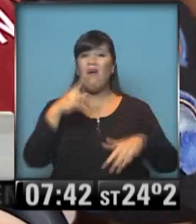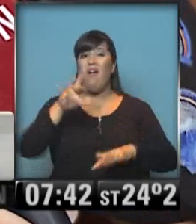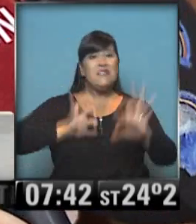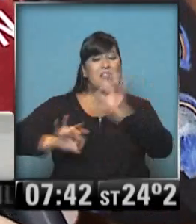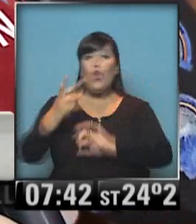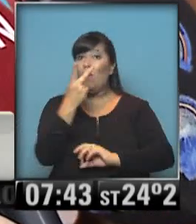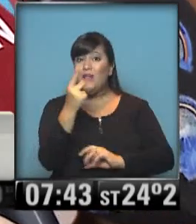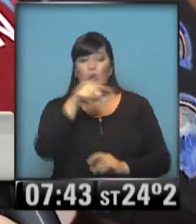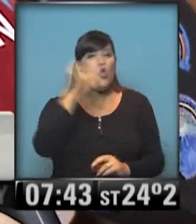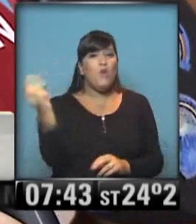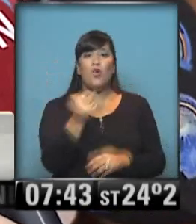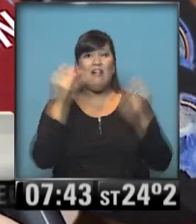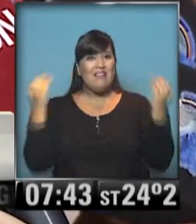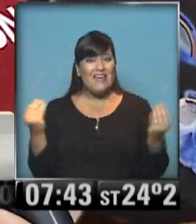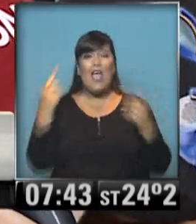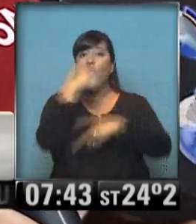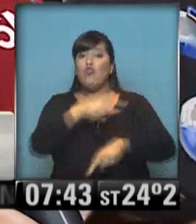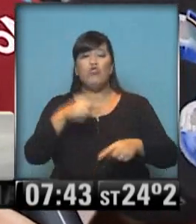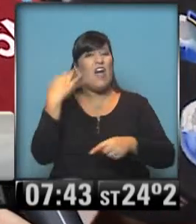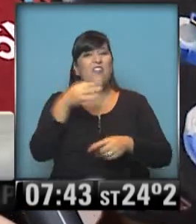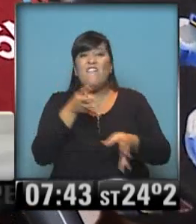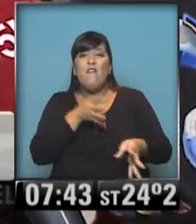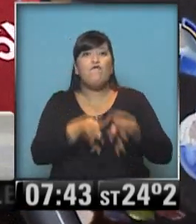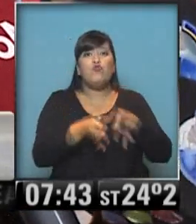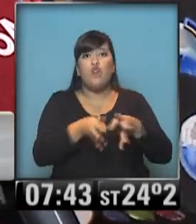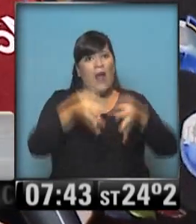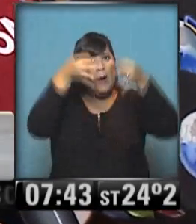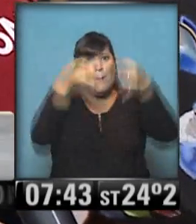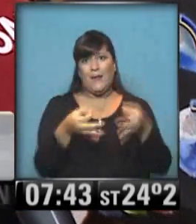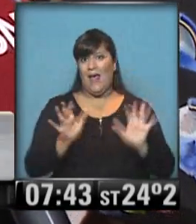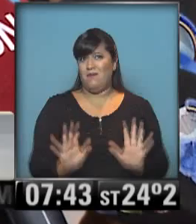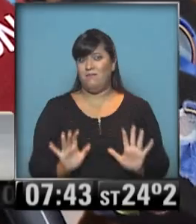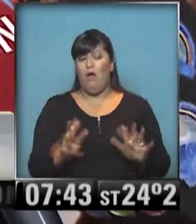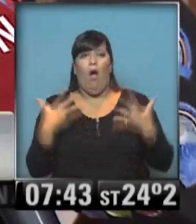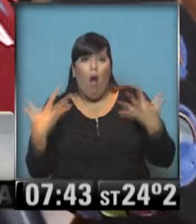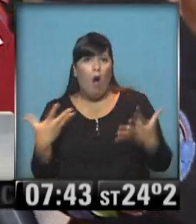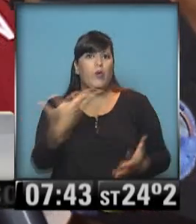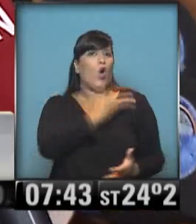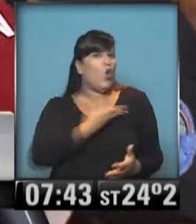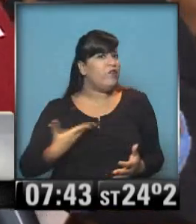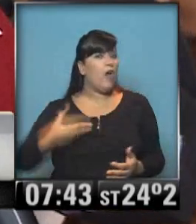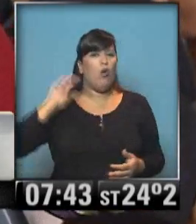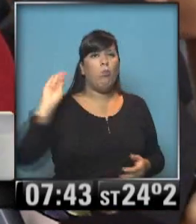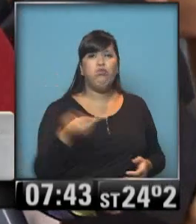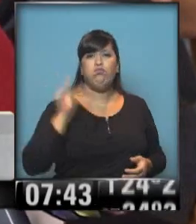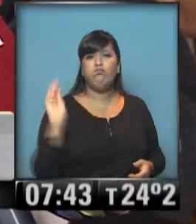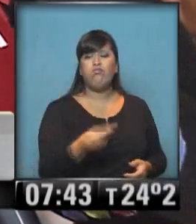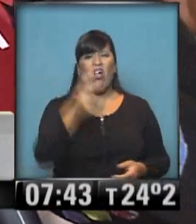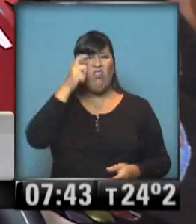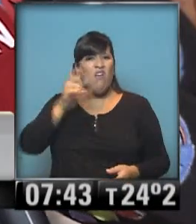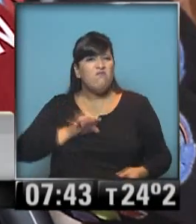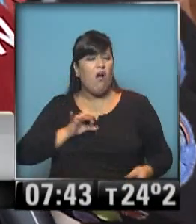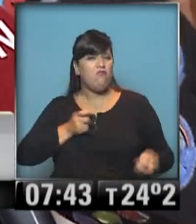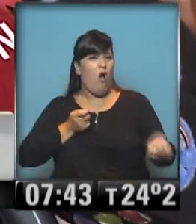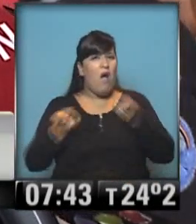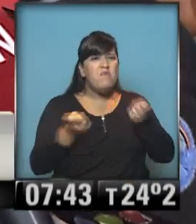es importante es que las cosas funcionen que funcionen bien Es obvio que el gobierno ha fracasado durante más de una década administrando el